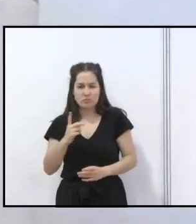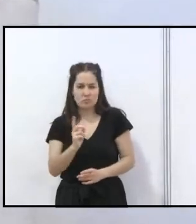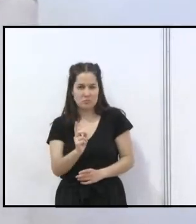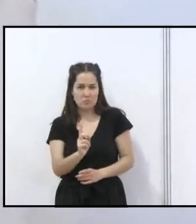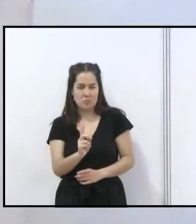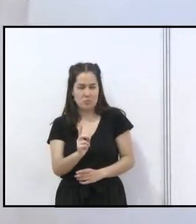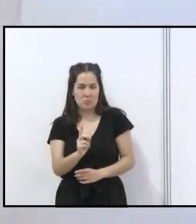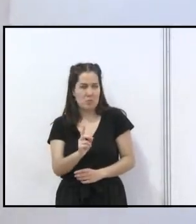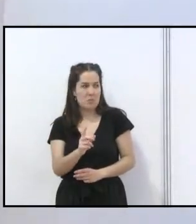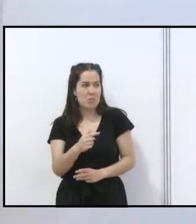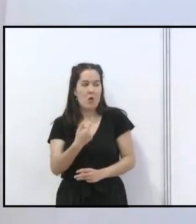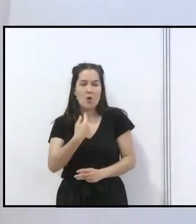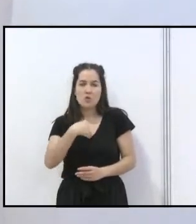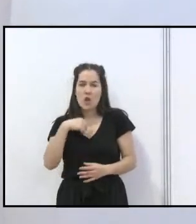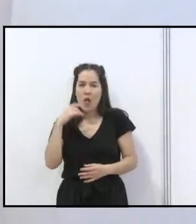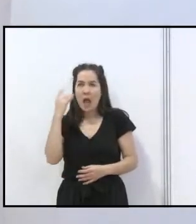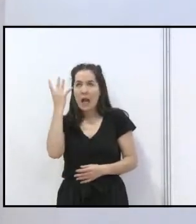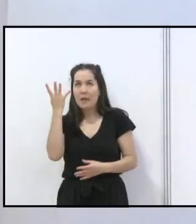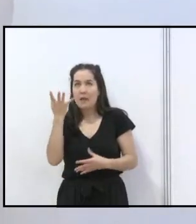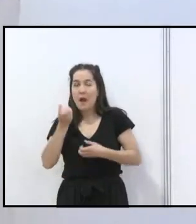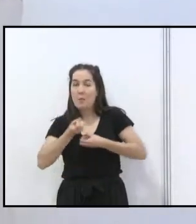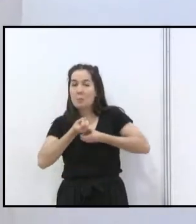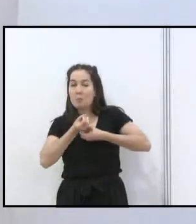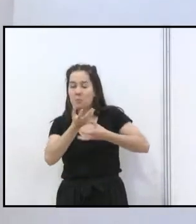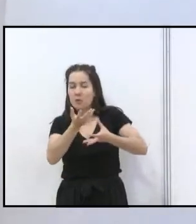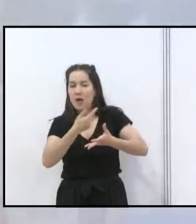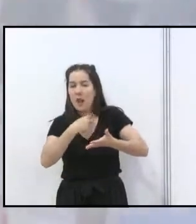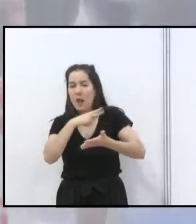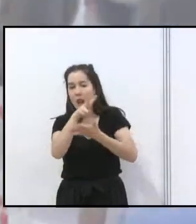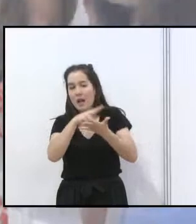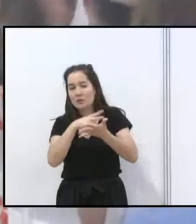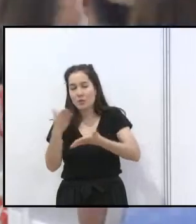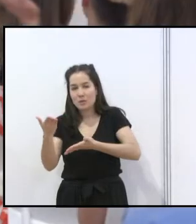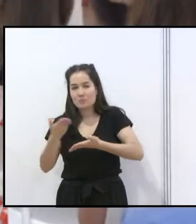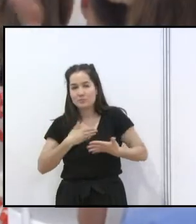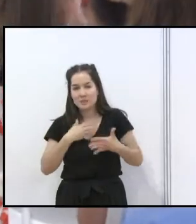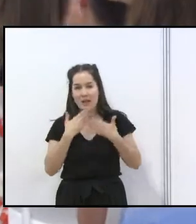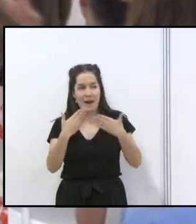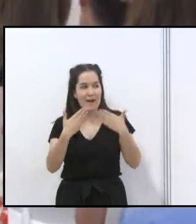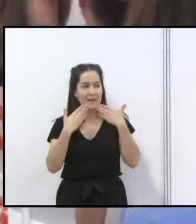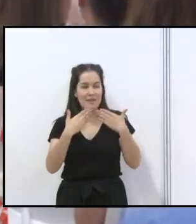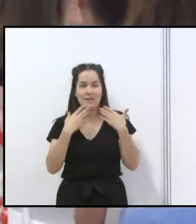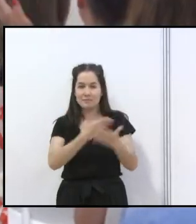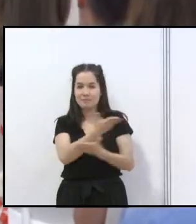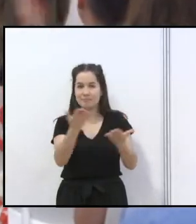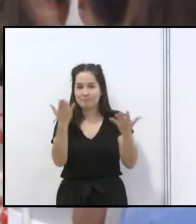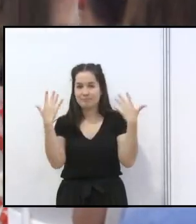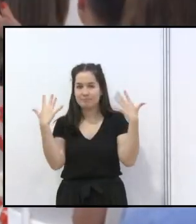ideas e invitaros a la lectura. Muchas gracias a todos. Muchas gracias. Gracias.